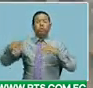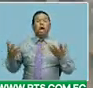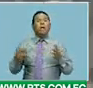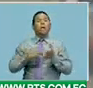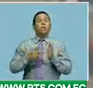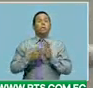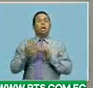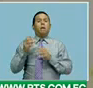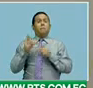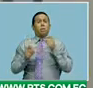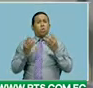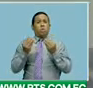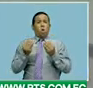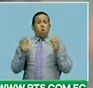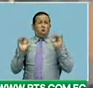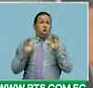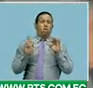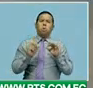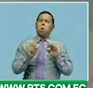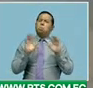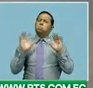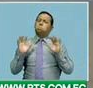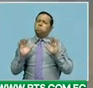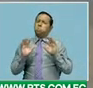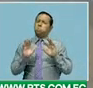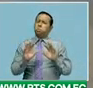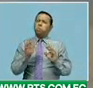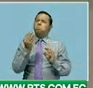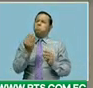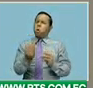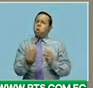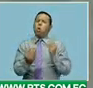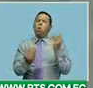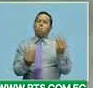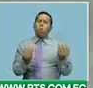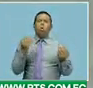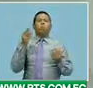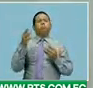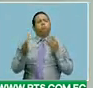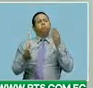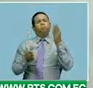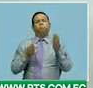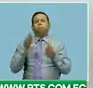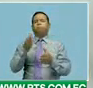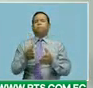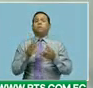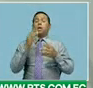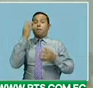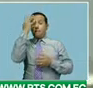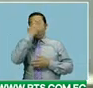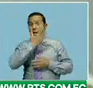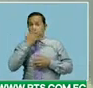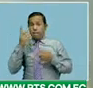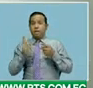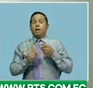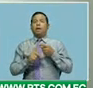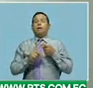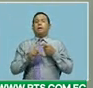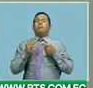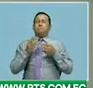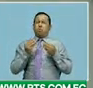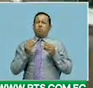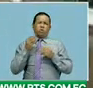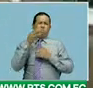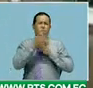zonas. 19.519 personas visitaron las costas. Las Palmas, Atacames y Tonsupa fueron las playas más